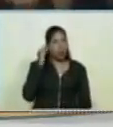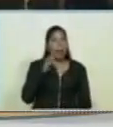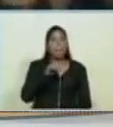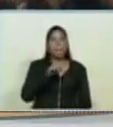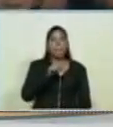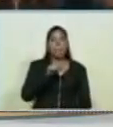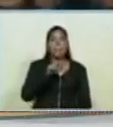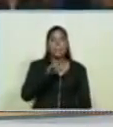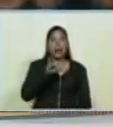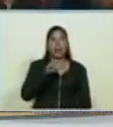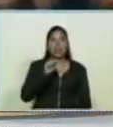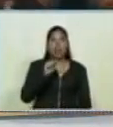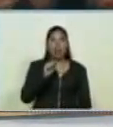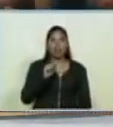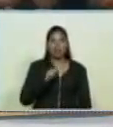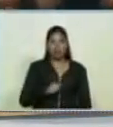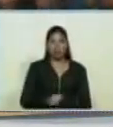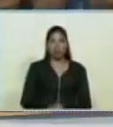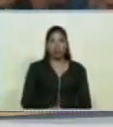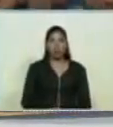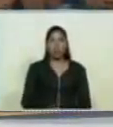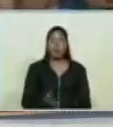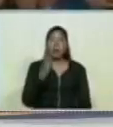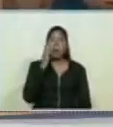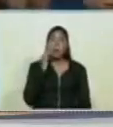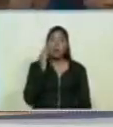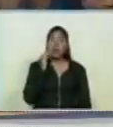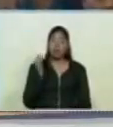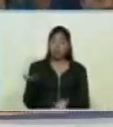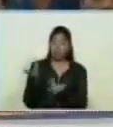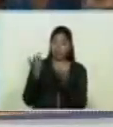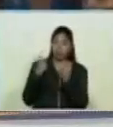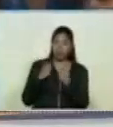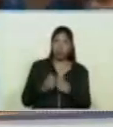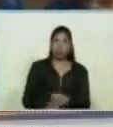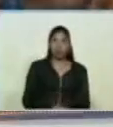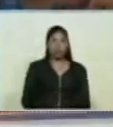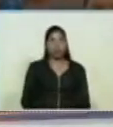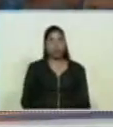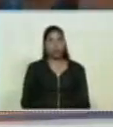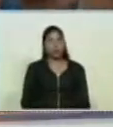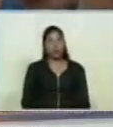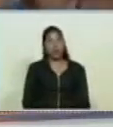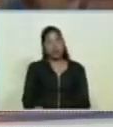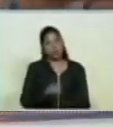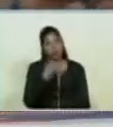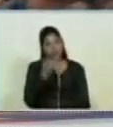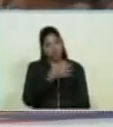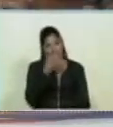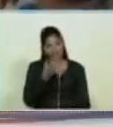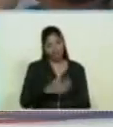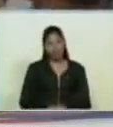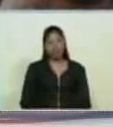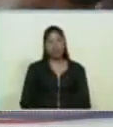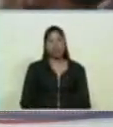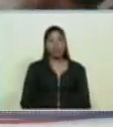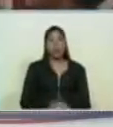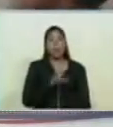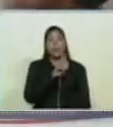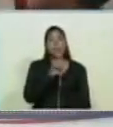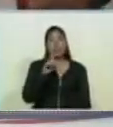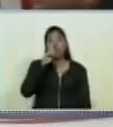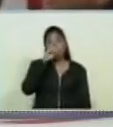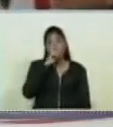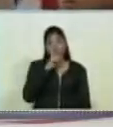Ávila, presidente, quien le comente su experiencia como brigadista. Buenas tardes, mi presidente, mi nombre es María Ávila, tengo 21